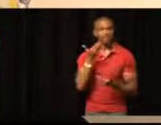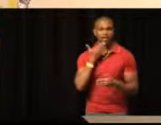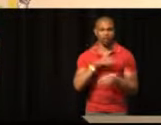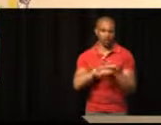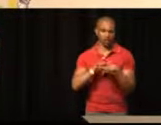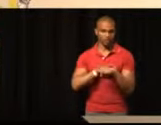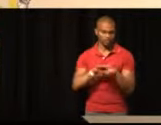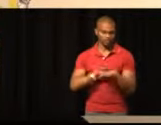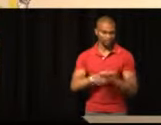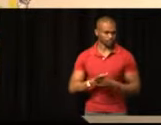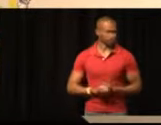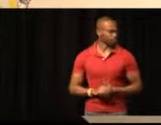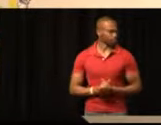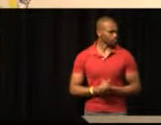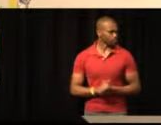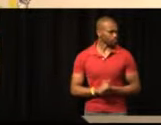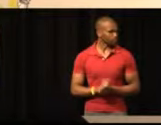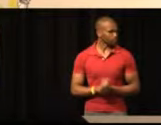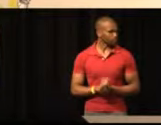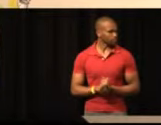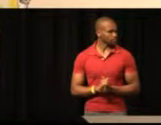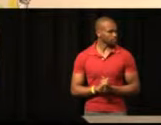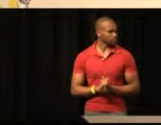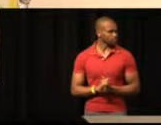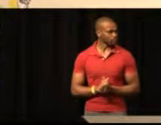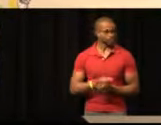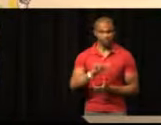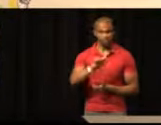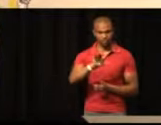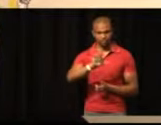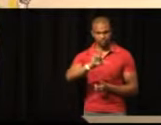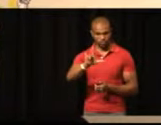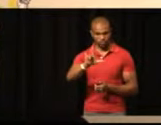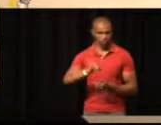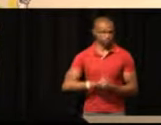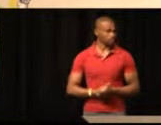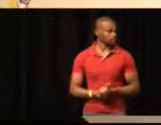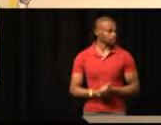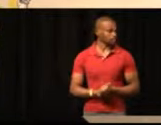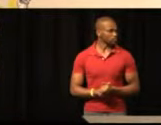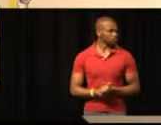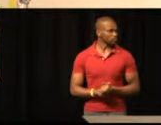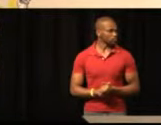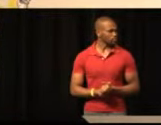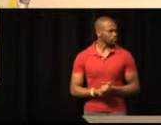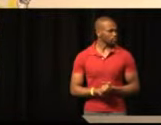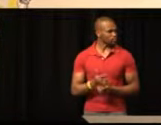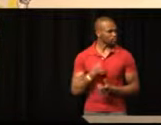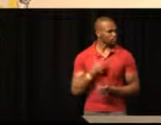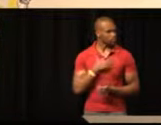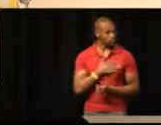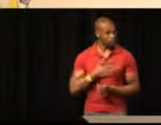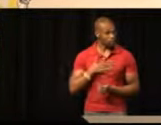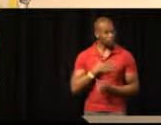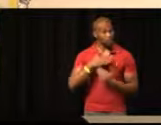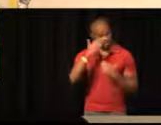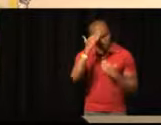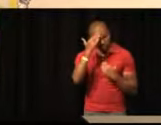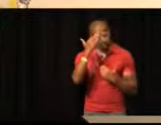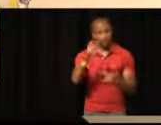para facilitar, que ayudó mucho para facilitar este diálogo. Gracias, Adam. A mí me gustaría